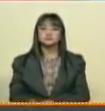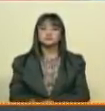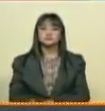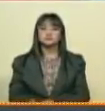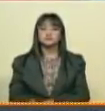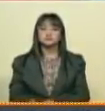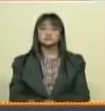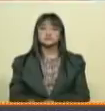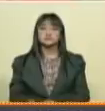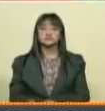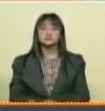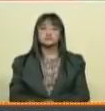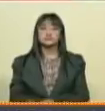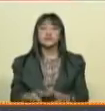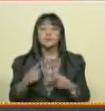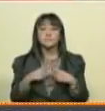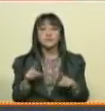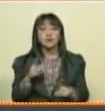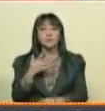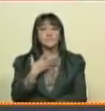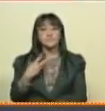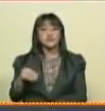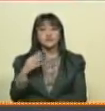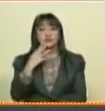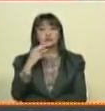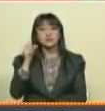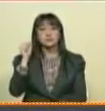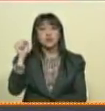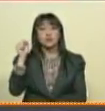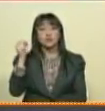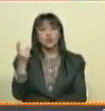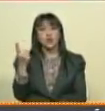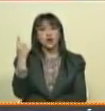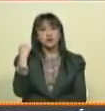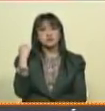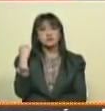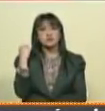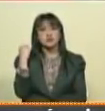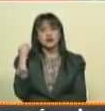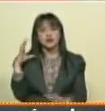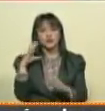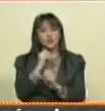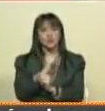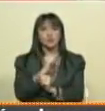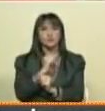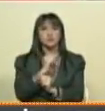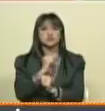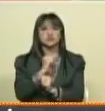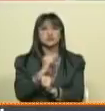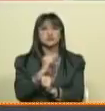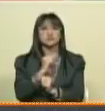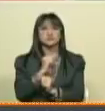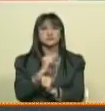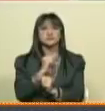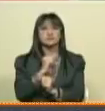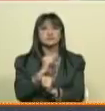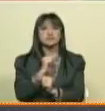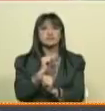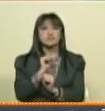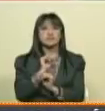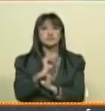Pero el presidente Maduro, el día de ayer, en horas de la noche, luego de